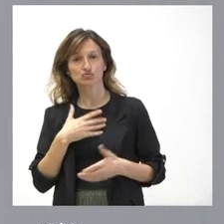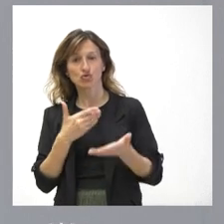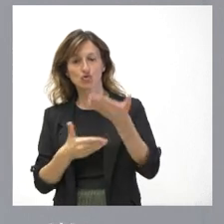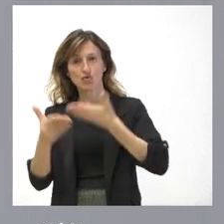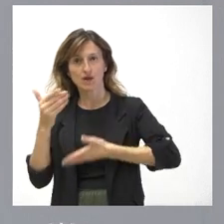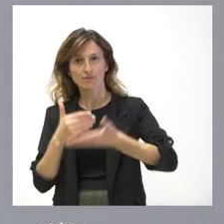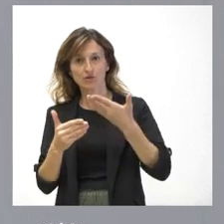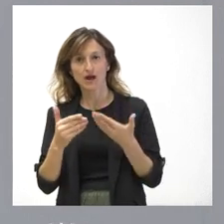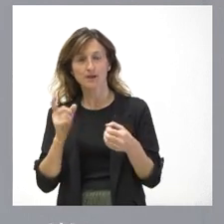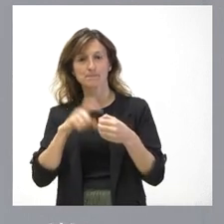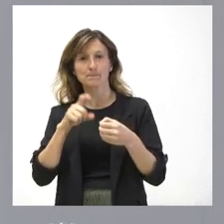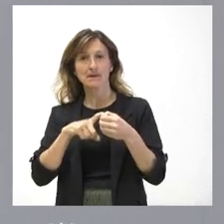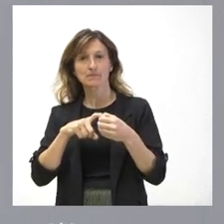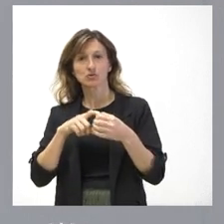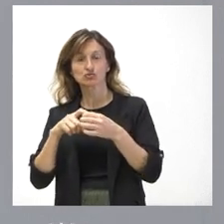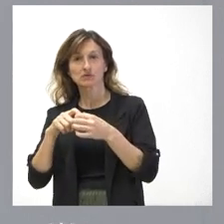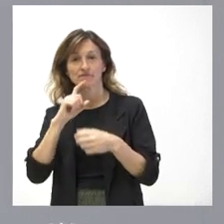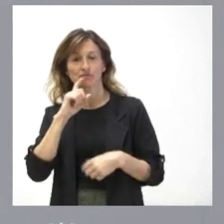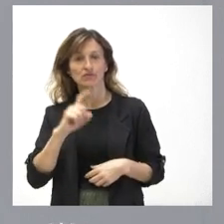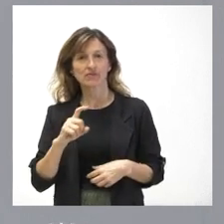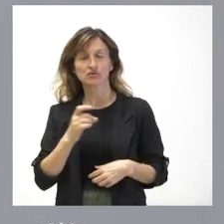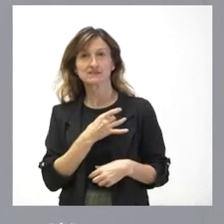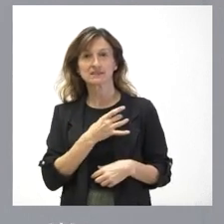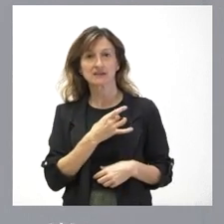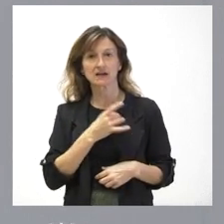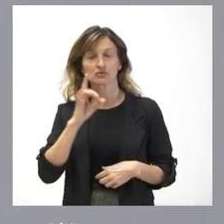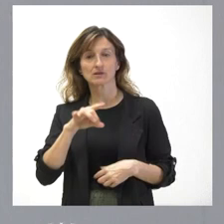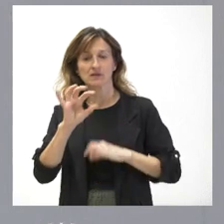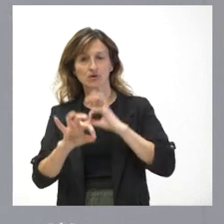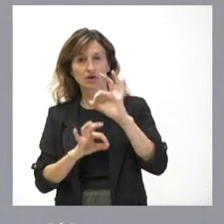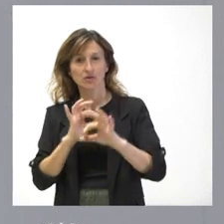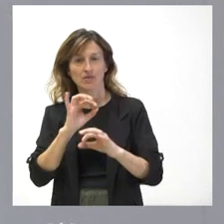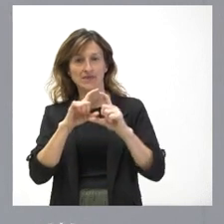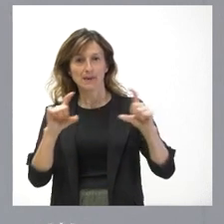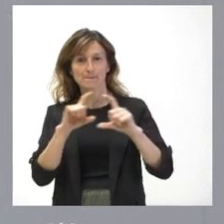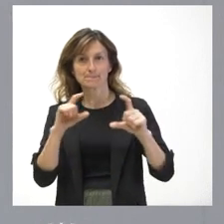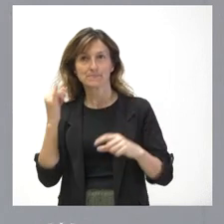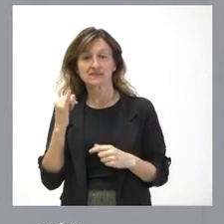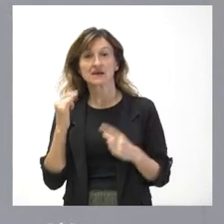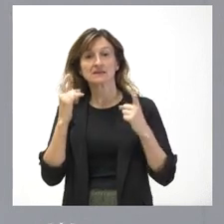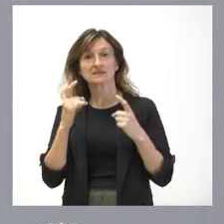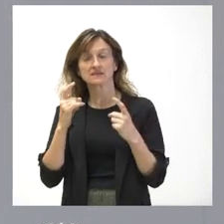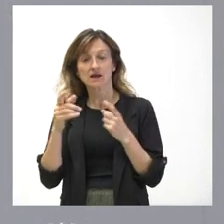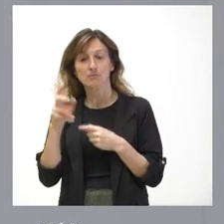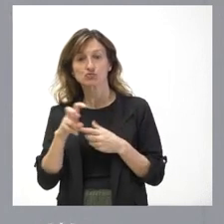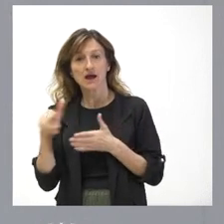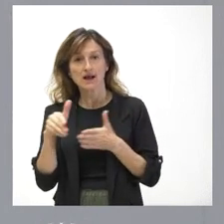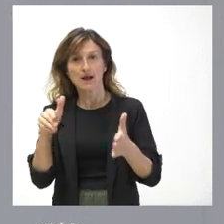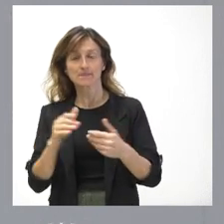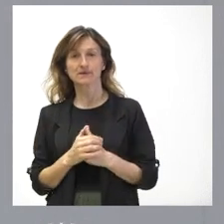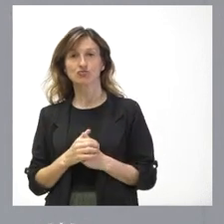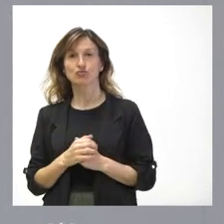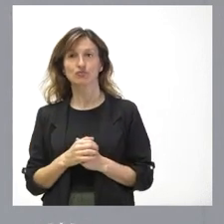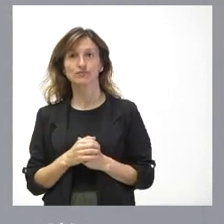de la fundación tanto los sindicatos mayoritarios como la organización empresarial para intentar Buscar un cauce y hacer